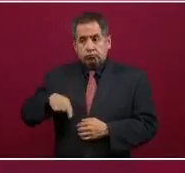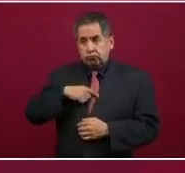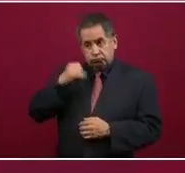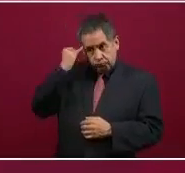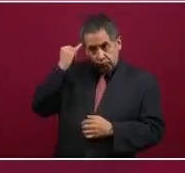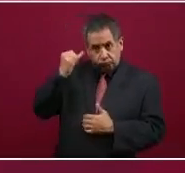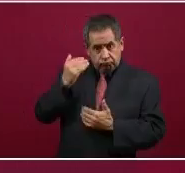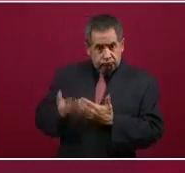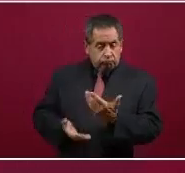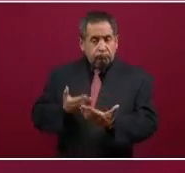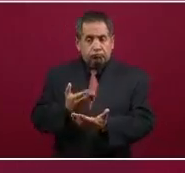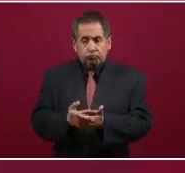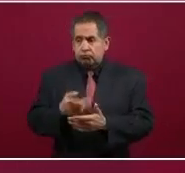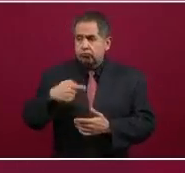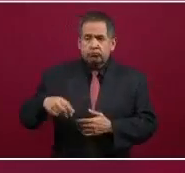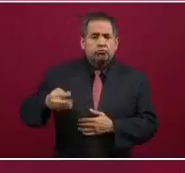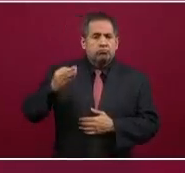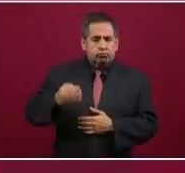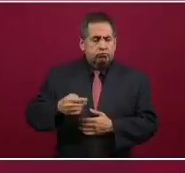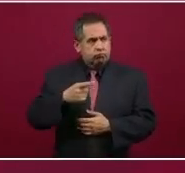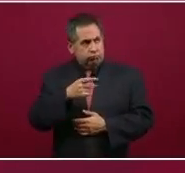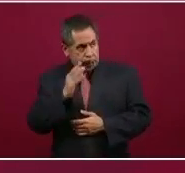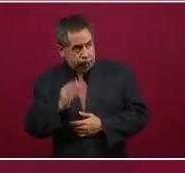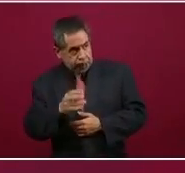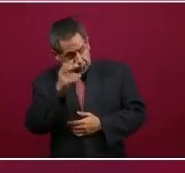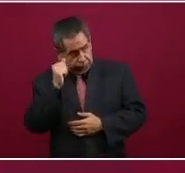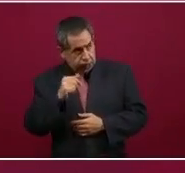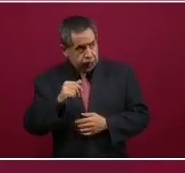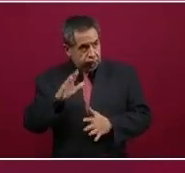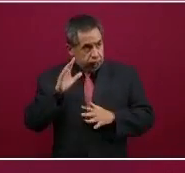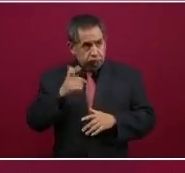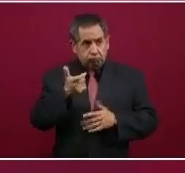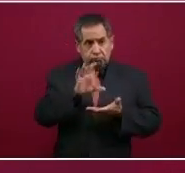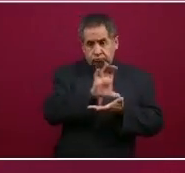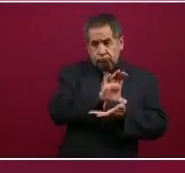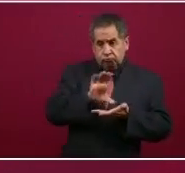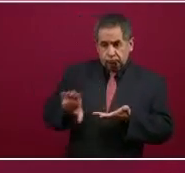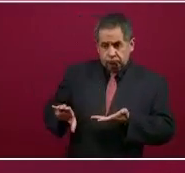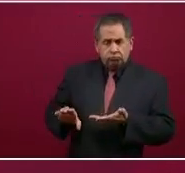propuesta, se comprometieron recursos